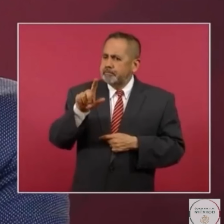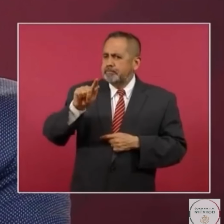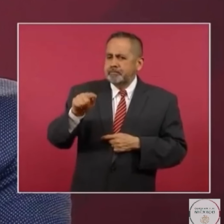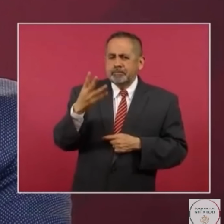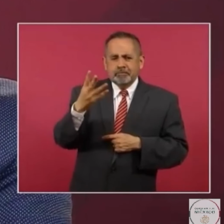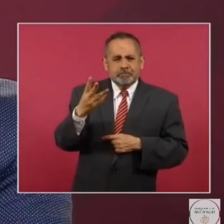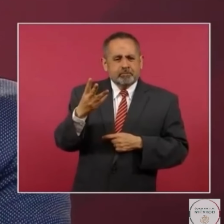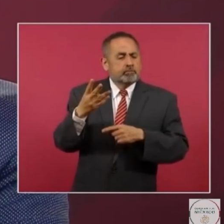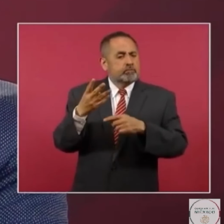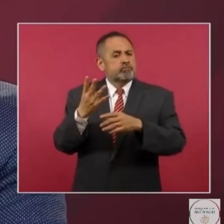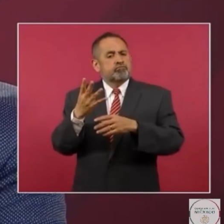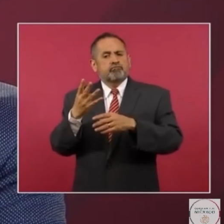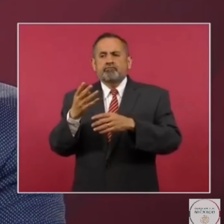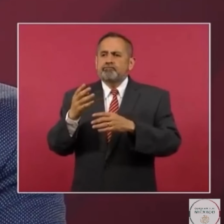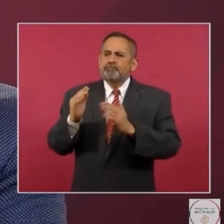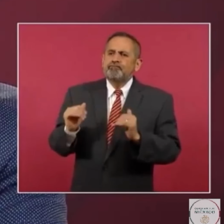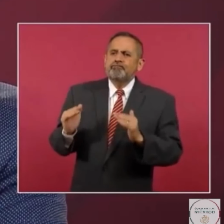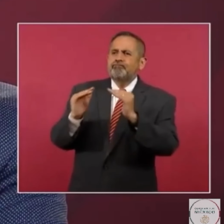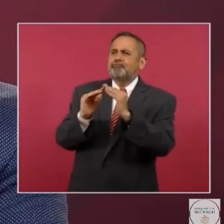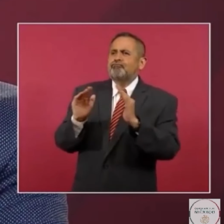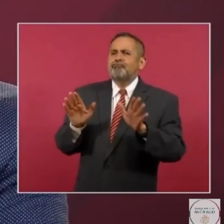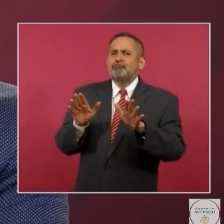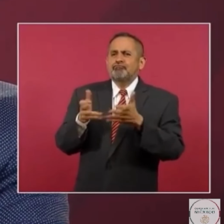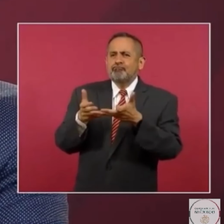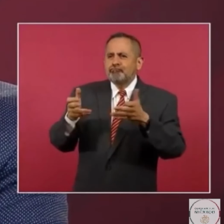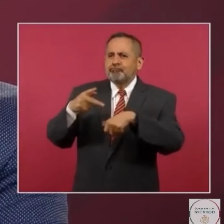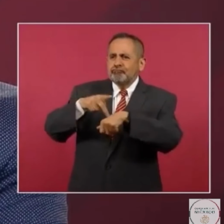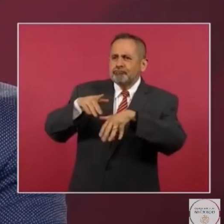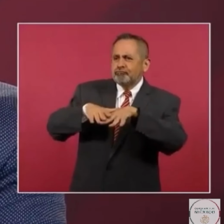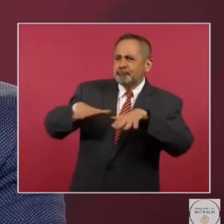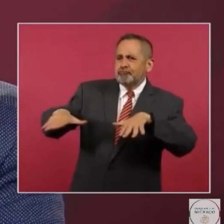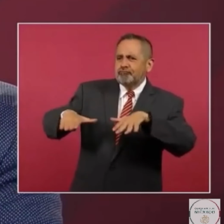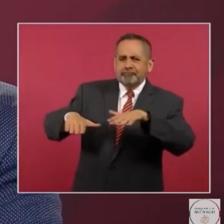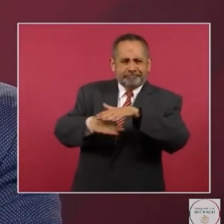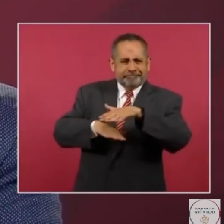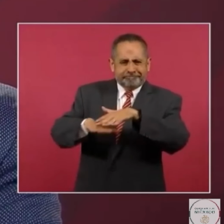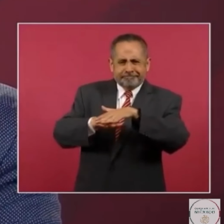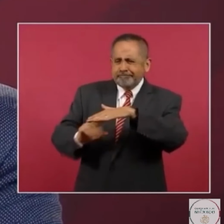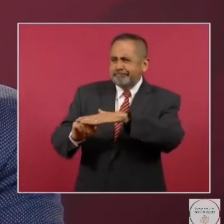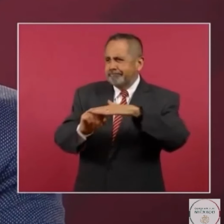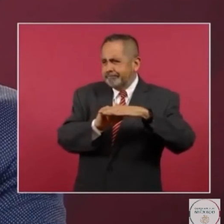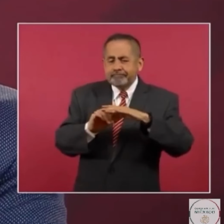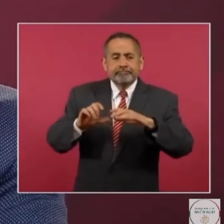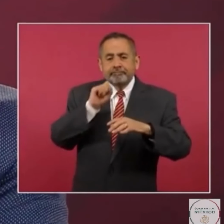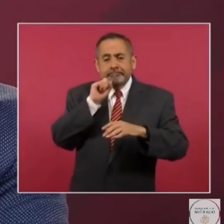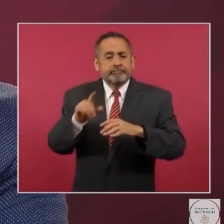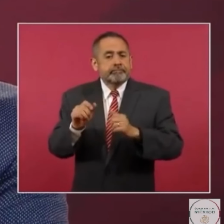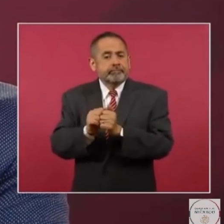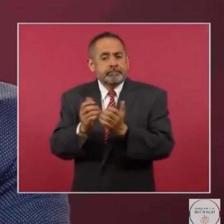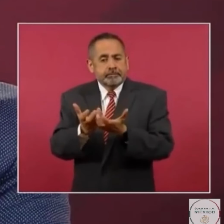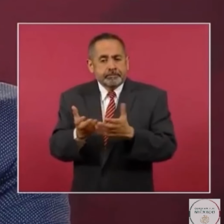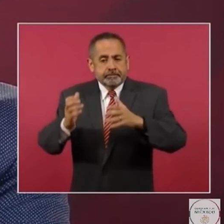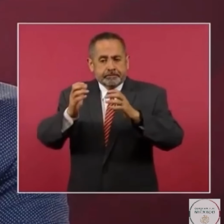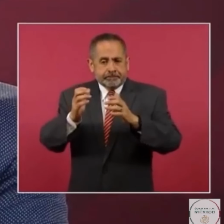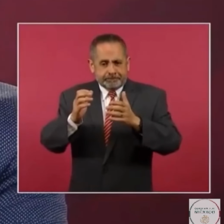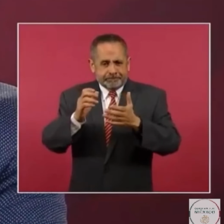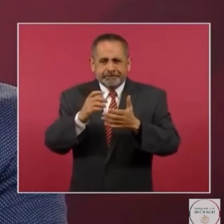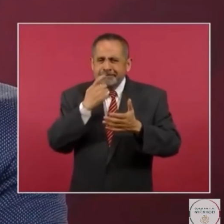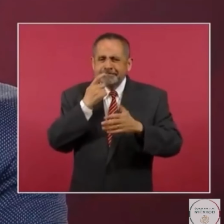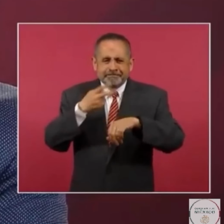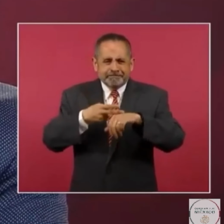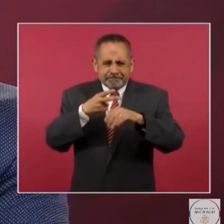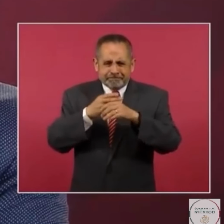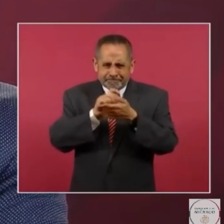374 bienes muebles relativamente íntegros, muchos de ellos vasijas con escritura y con